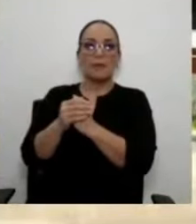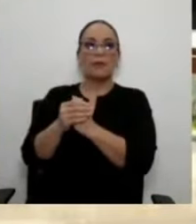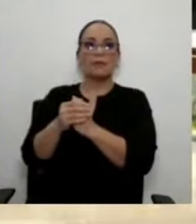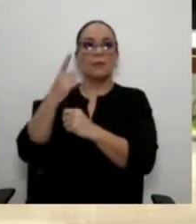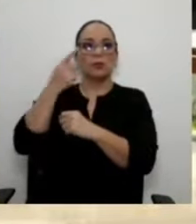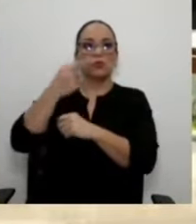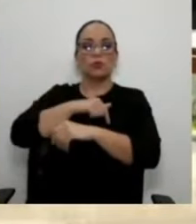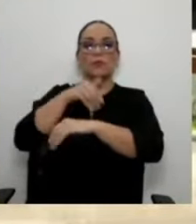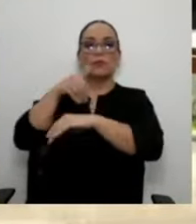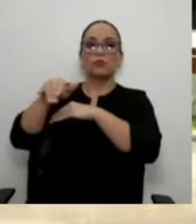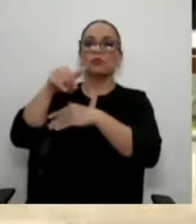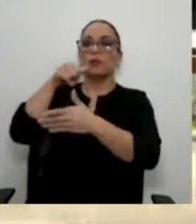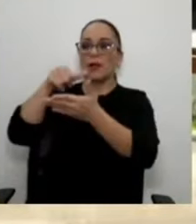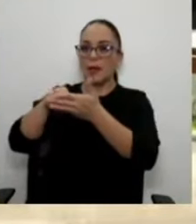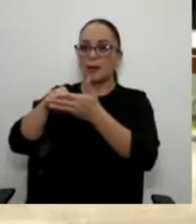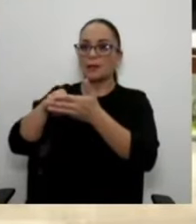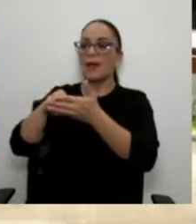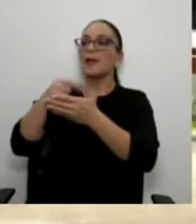diciendo que tiene que venir aquí.